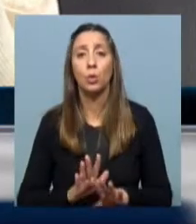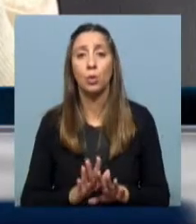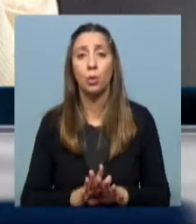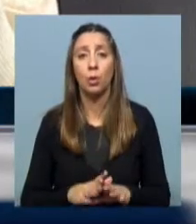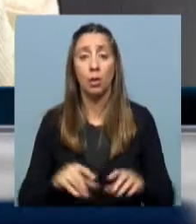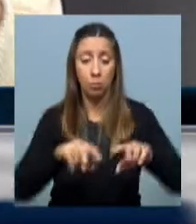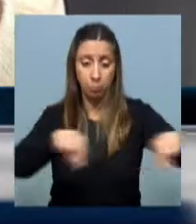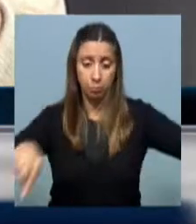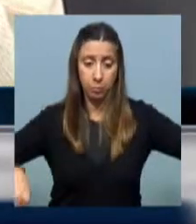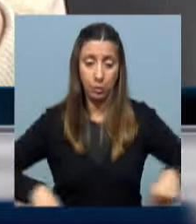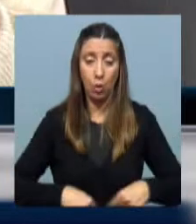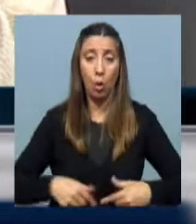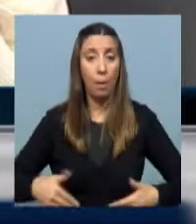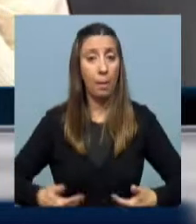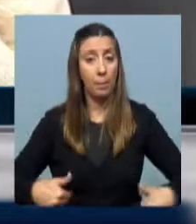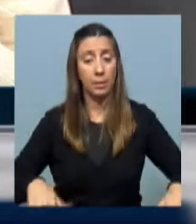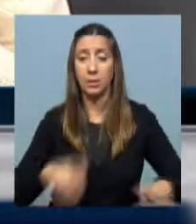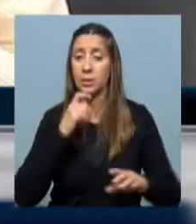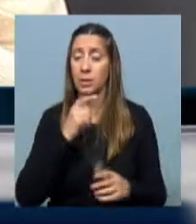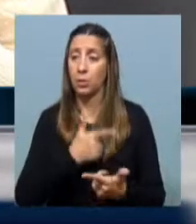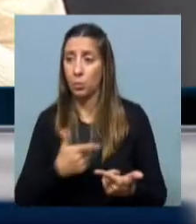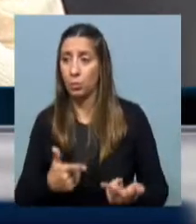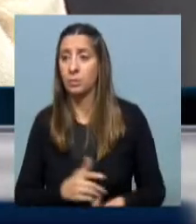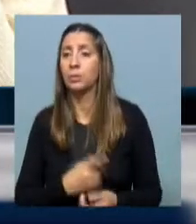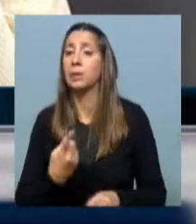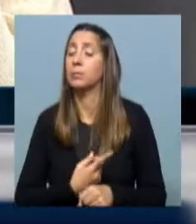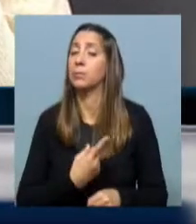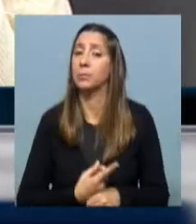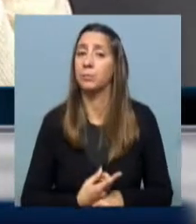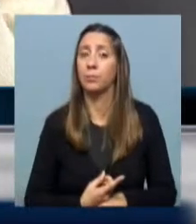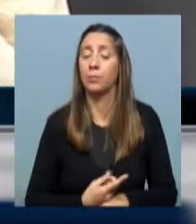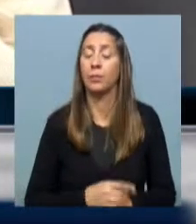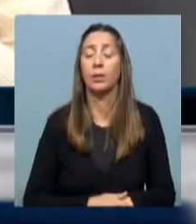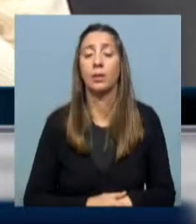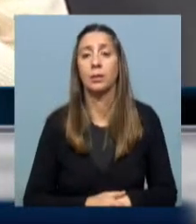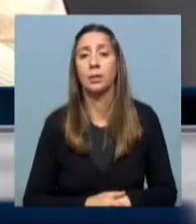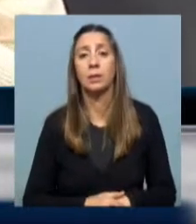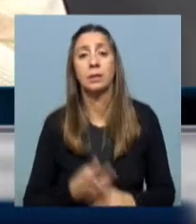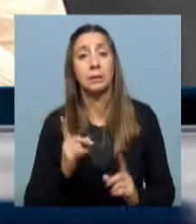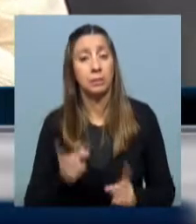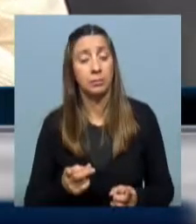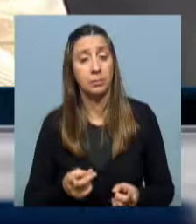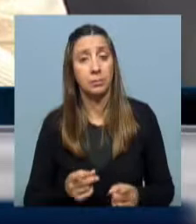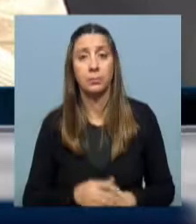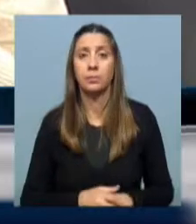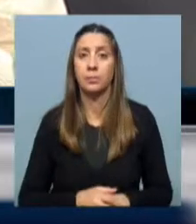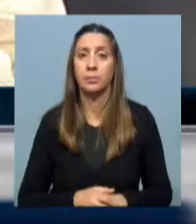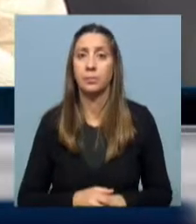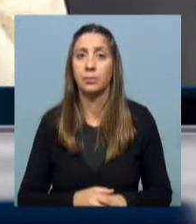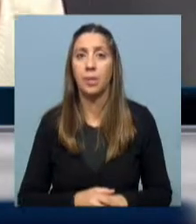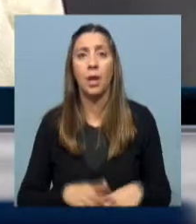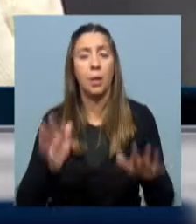picadas cortafuegos para poder hacerla. Si no tienen las picadas por cortafuegos, no pueden hacer una quema controlada, y tienen que ver,